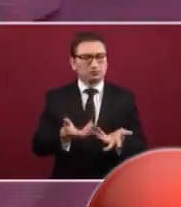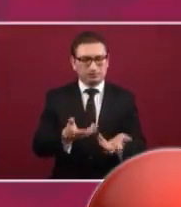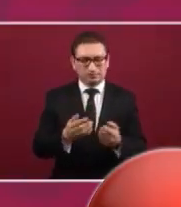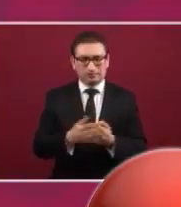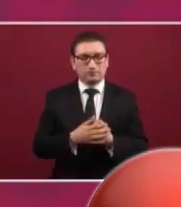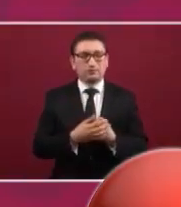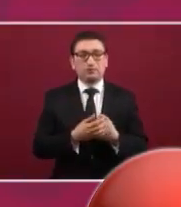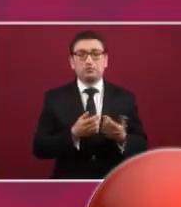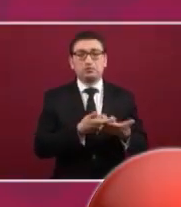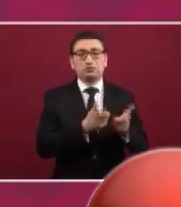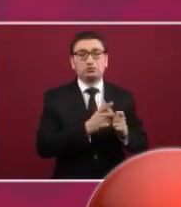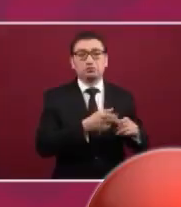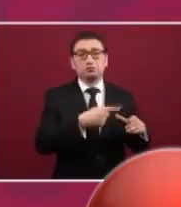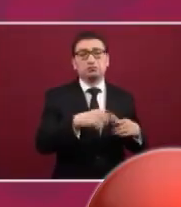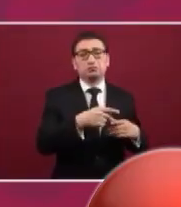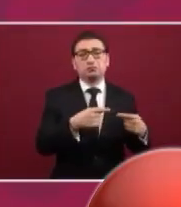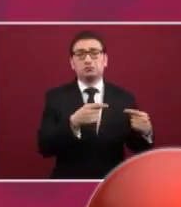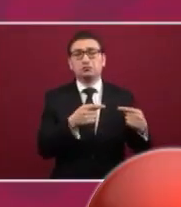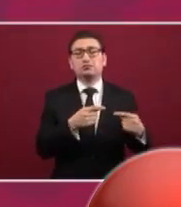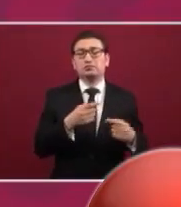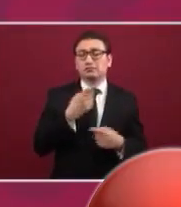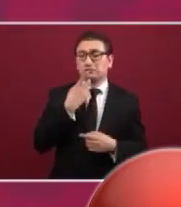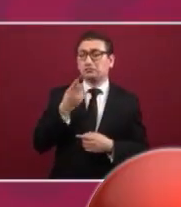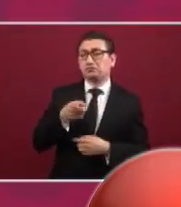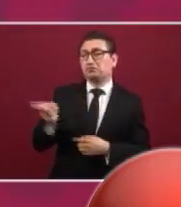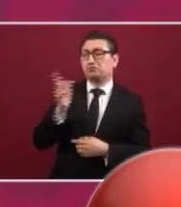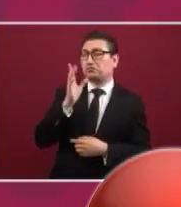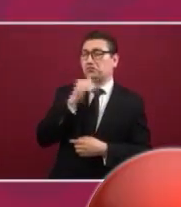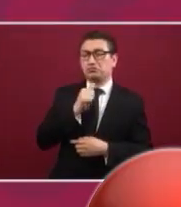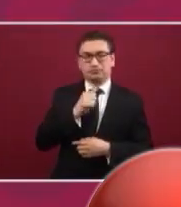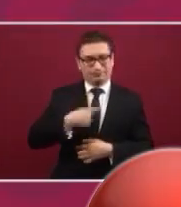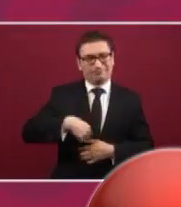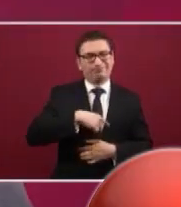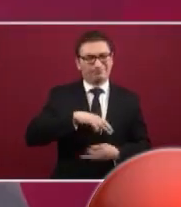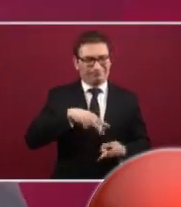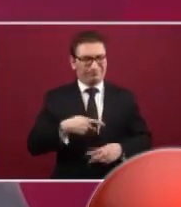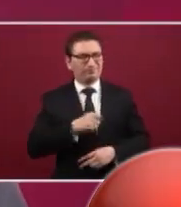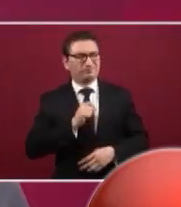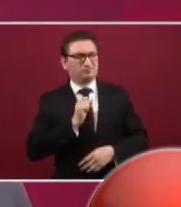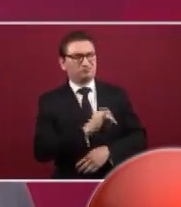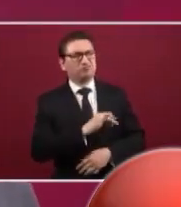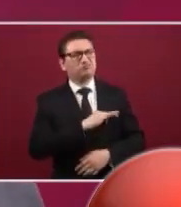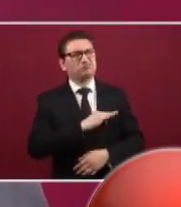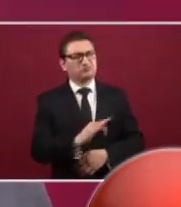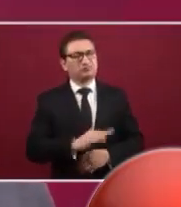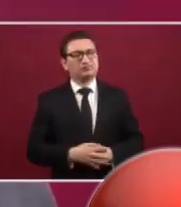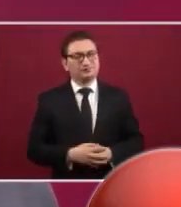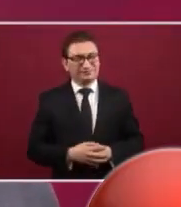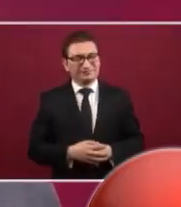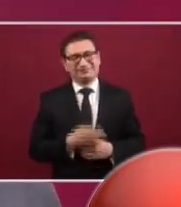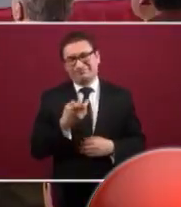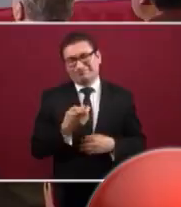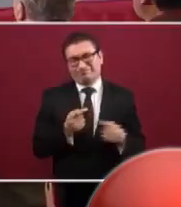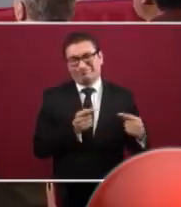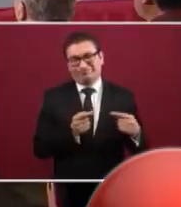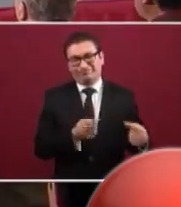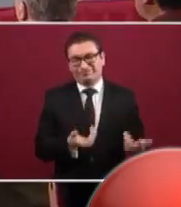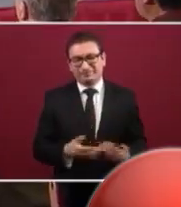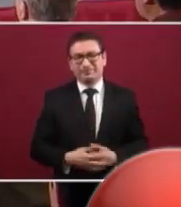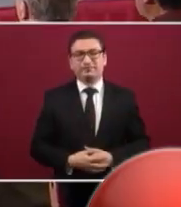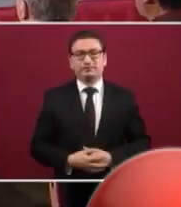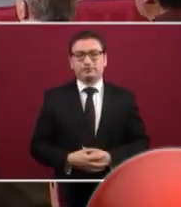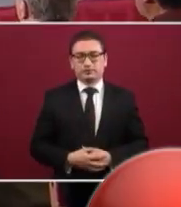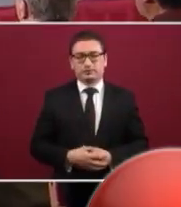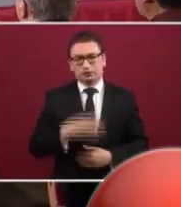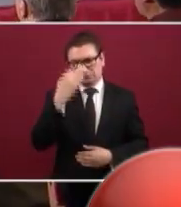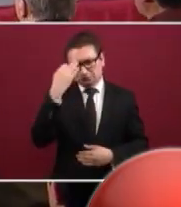no vamos a poder, y nosotros decimos sí, sí se puede. Y en